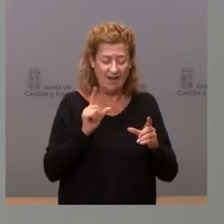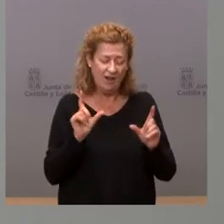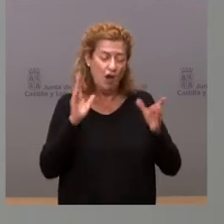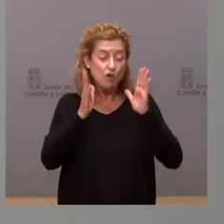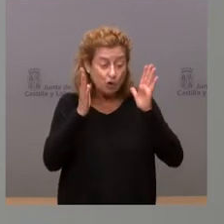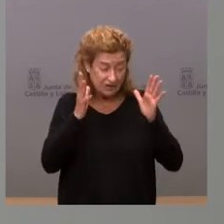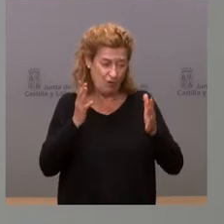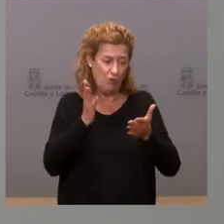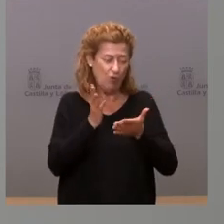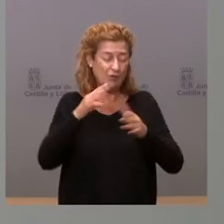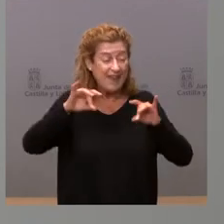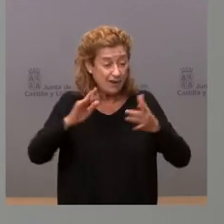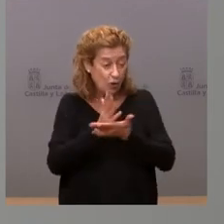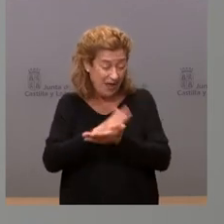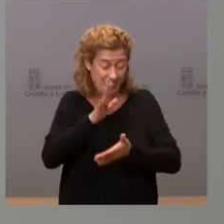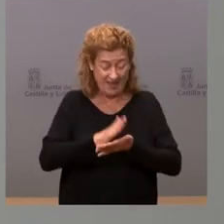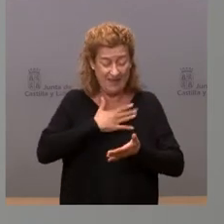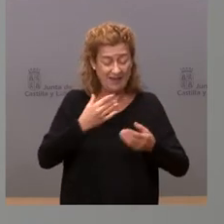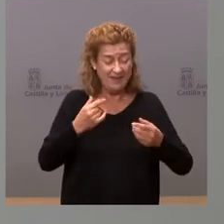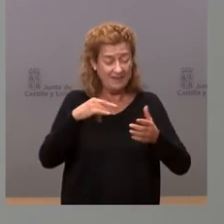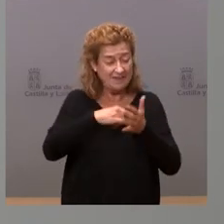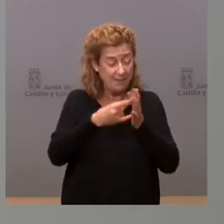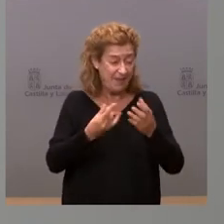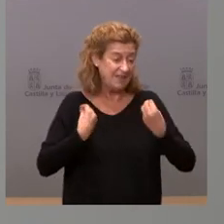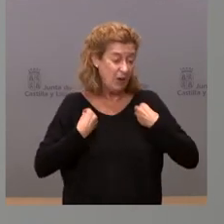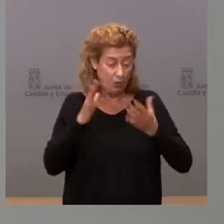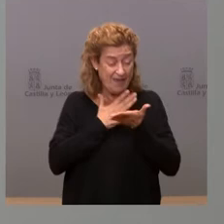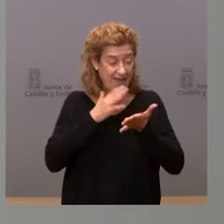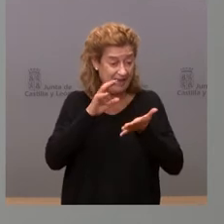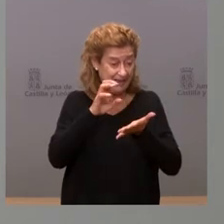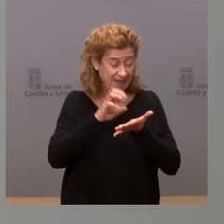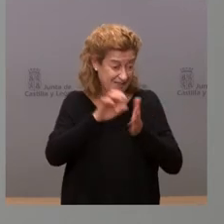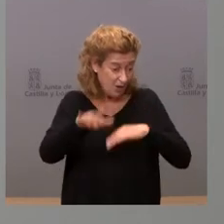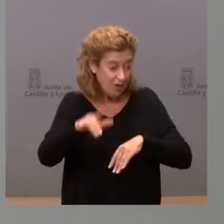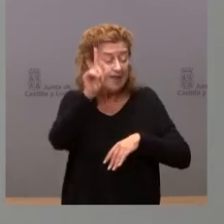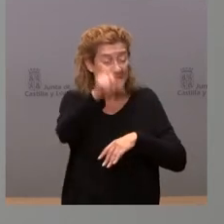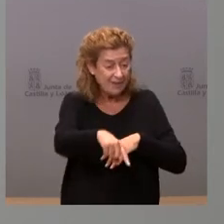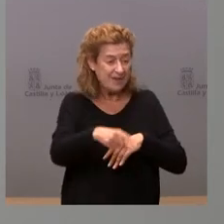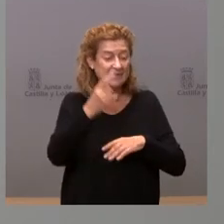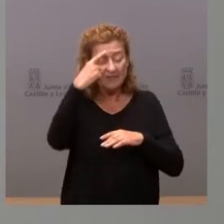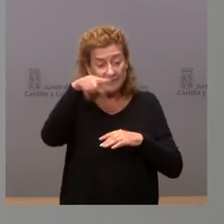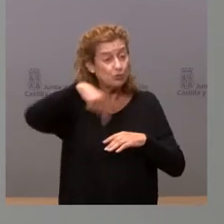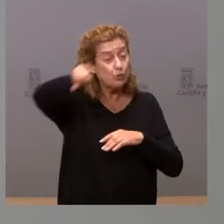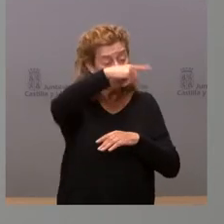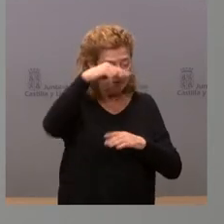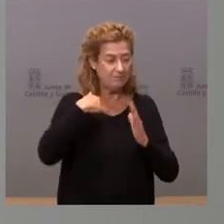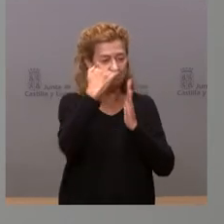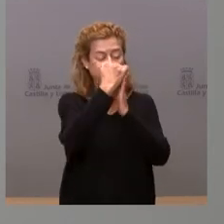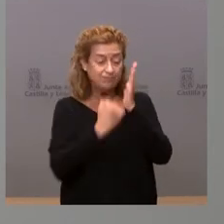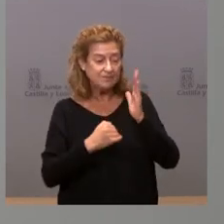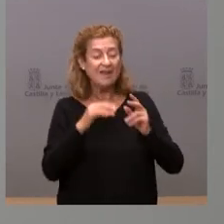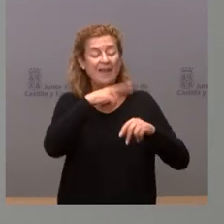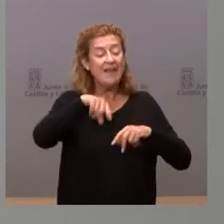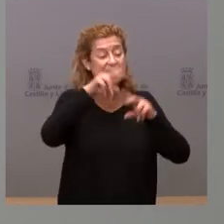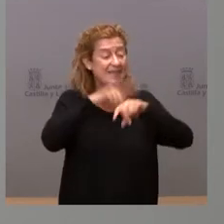del sistema nacional de salud en el cual como es conocido de todos ustedes y rebajó el periodo de aislamiento de las